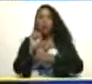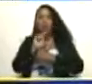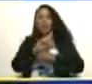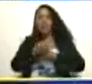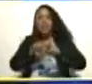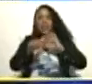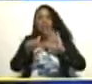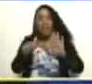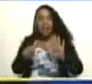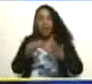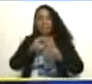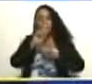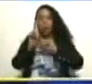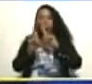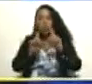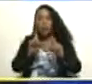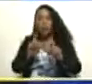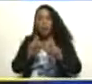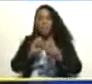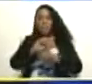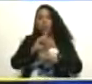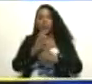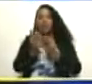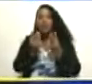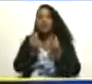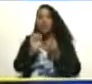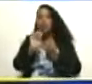50.416. Pregunta número 3,